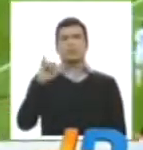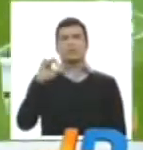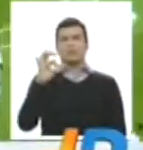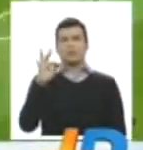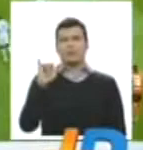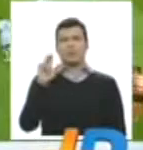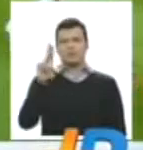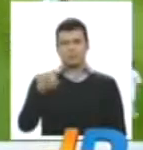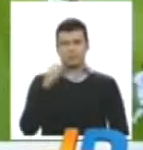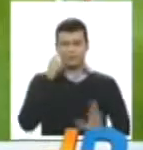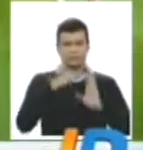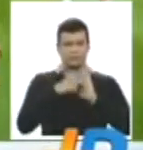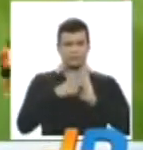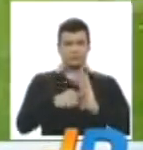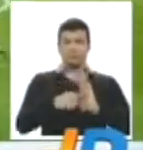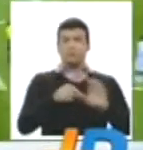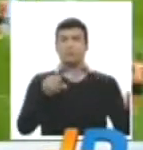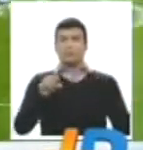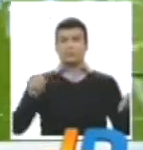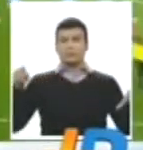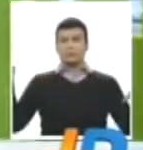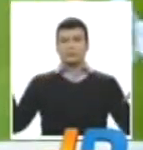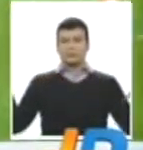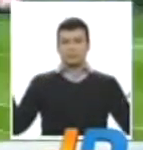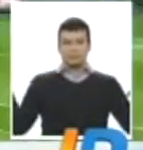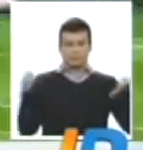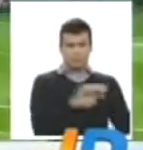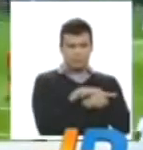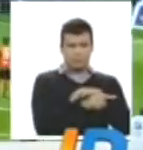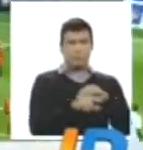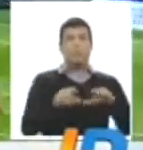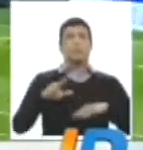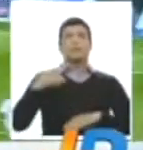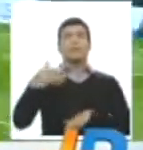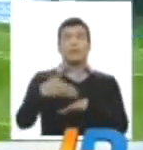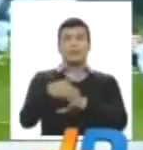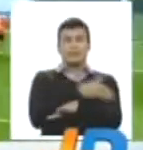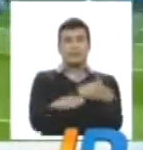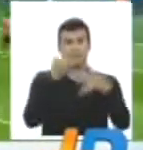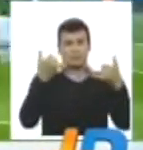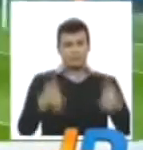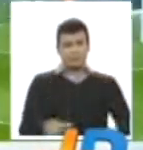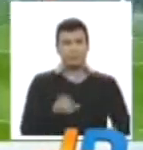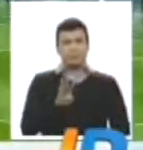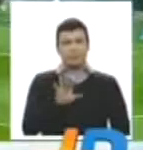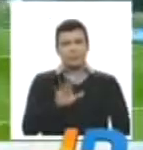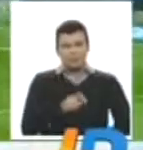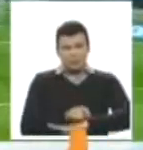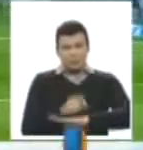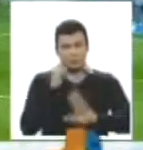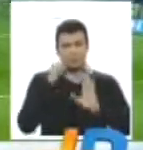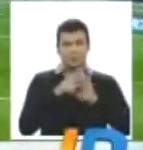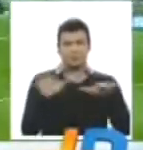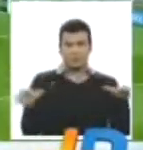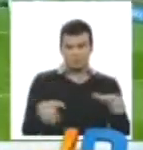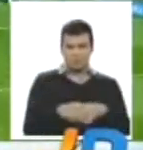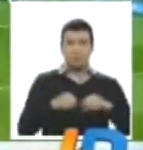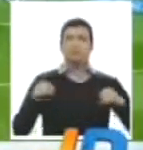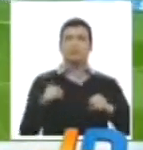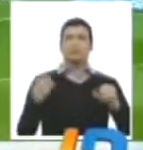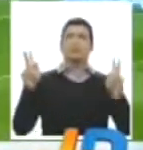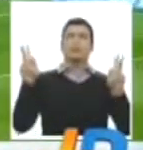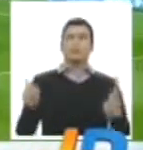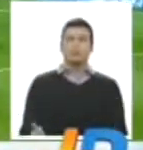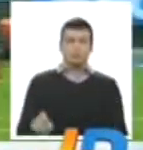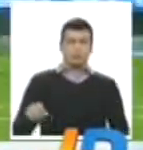de Yorleis Mena para mandar el esférico al fondo de la red. Sobre el último minuto de la primera parte, el equipo bogotano se va al descanso con el